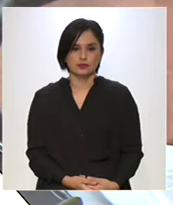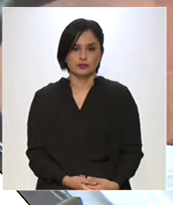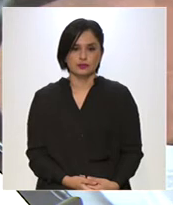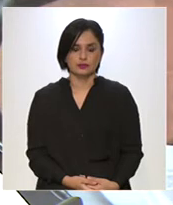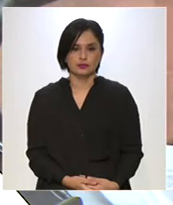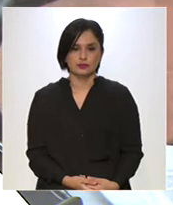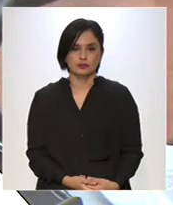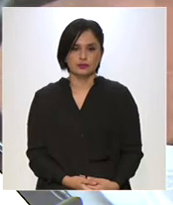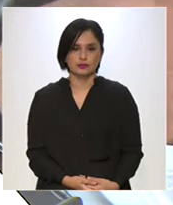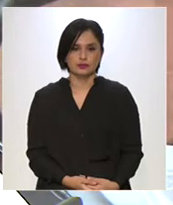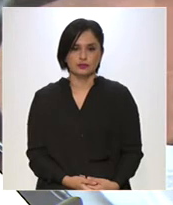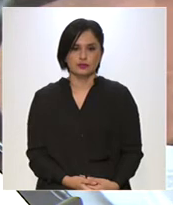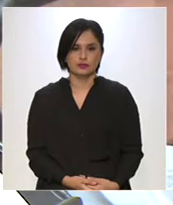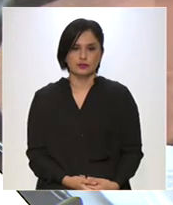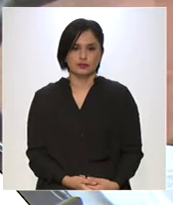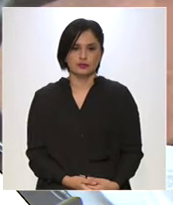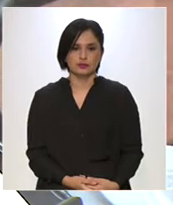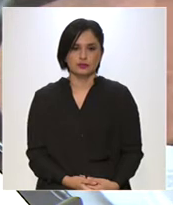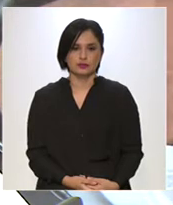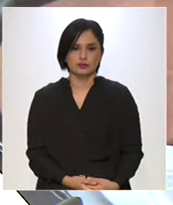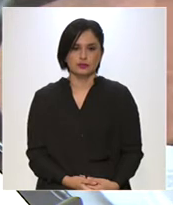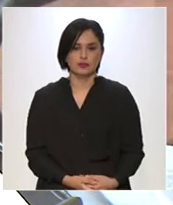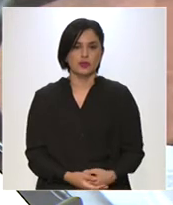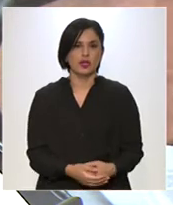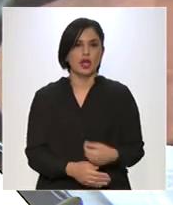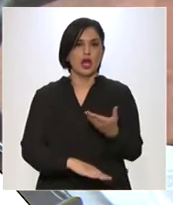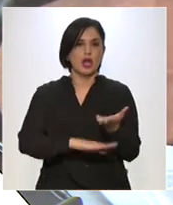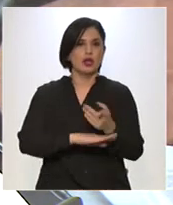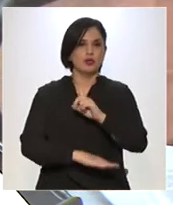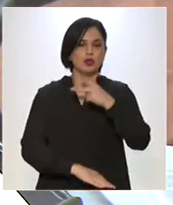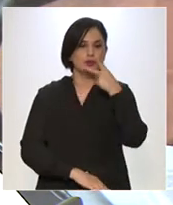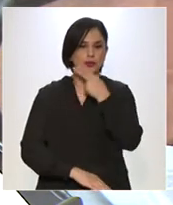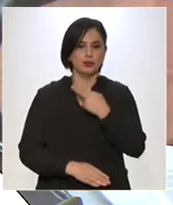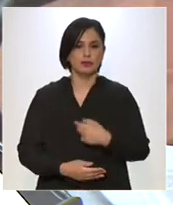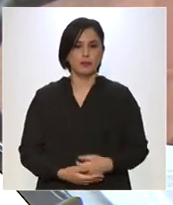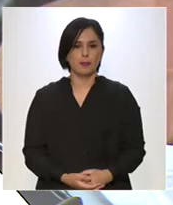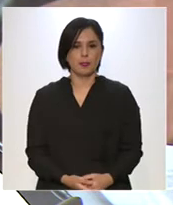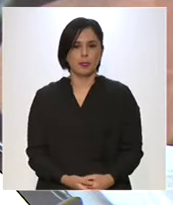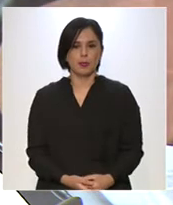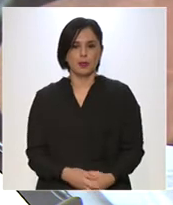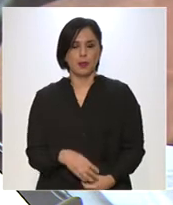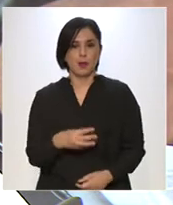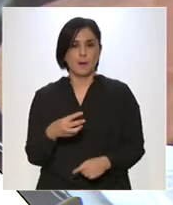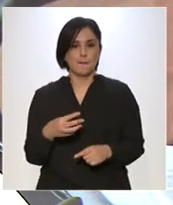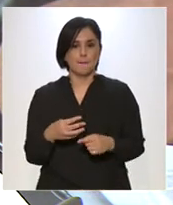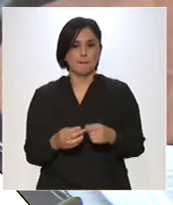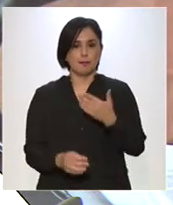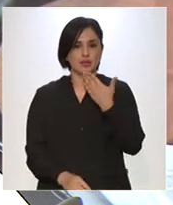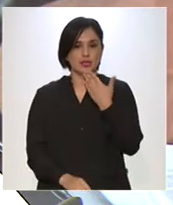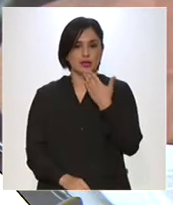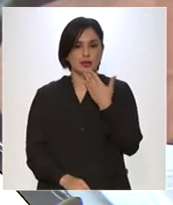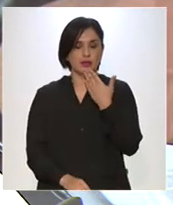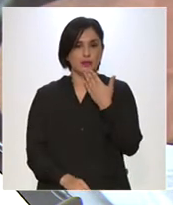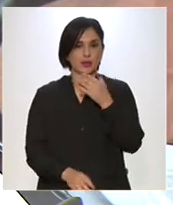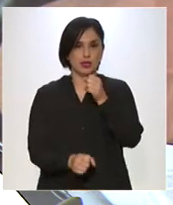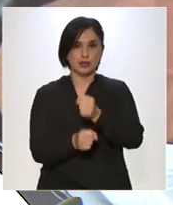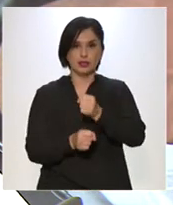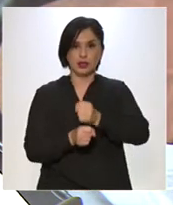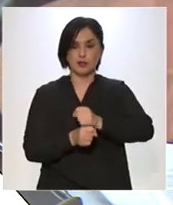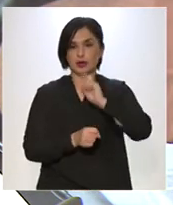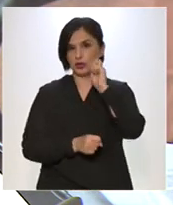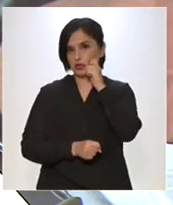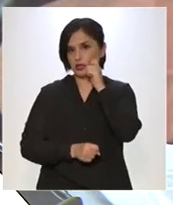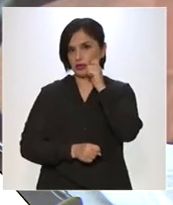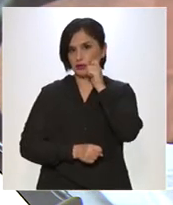Por favor, le pido a la Secretaría que no me corte el micrófono. En tercer lugar, la envergadura de esta tarea implica oficializar el